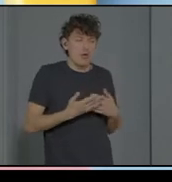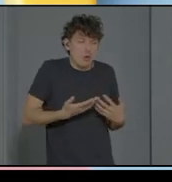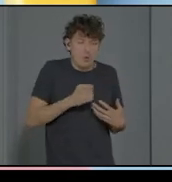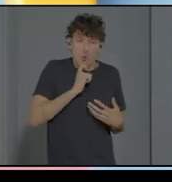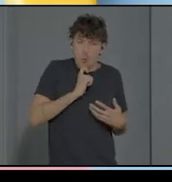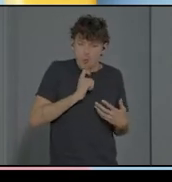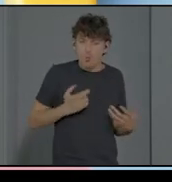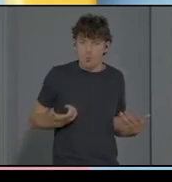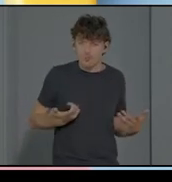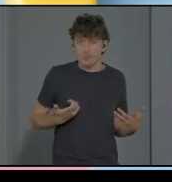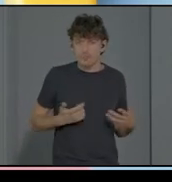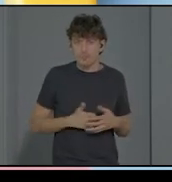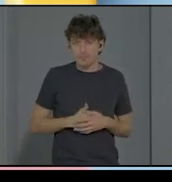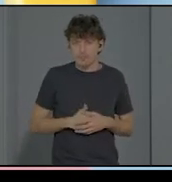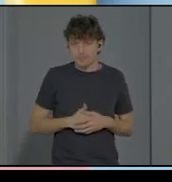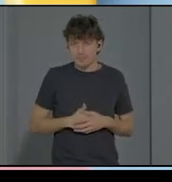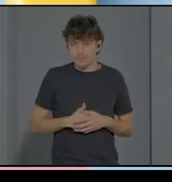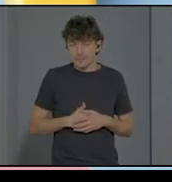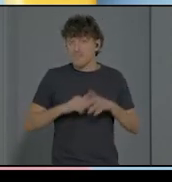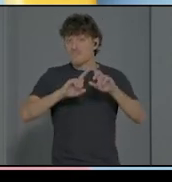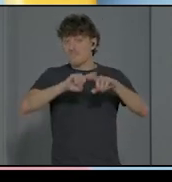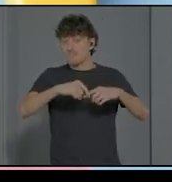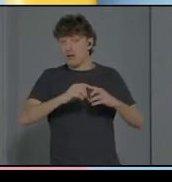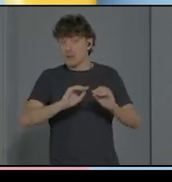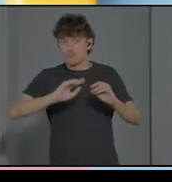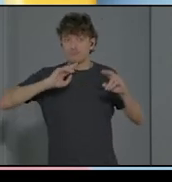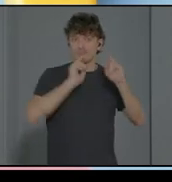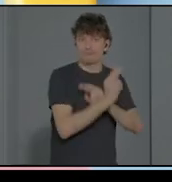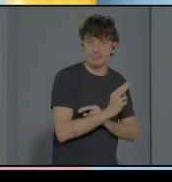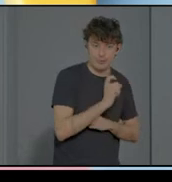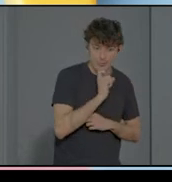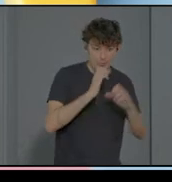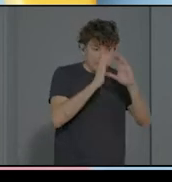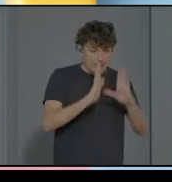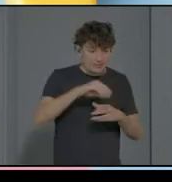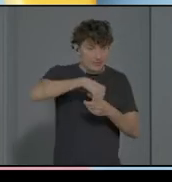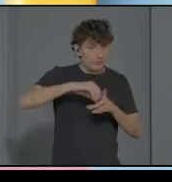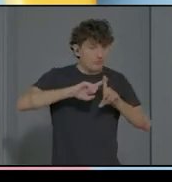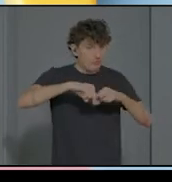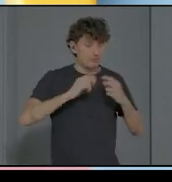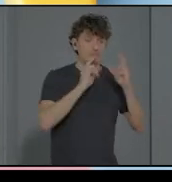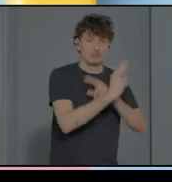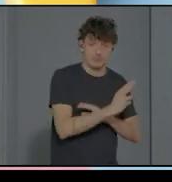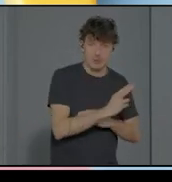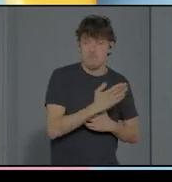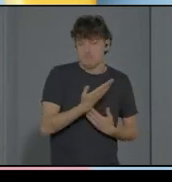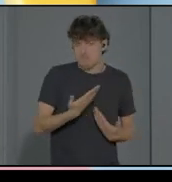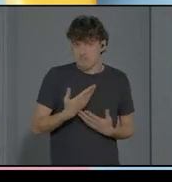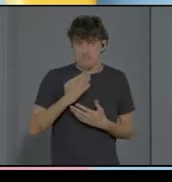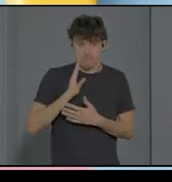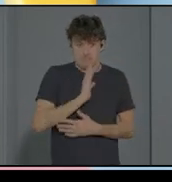que se detectaban en la casa por parte de la familia, especialmente la madre. En todas estas acciones había una